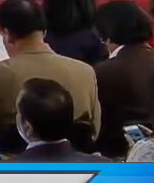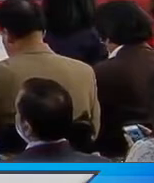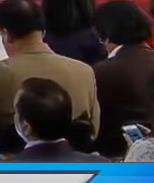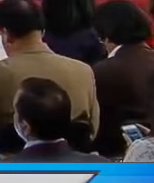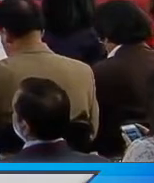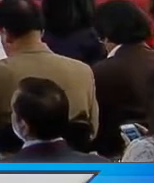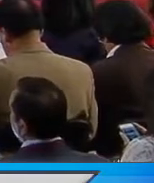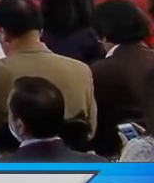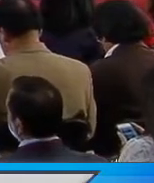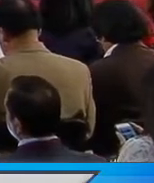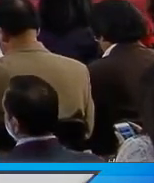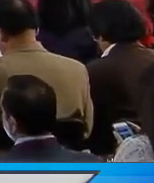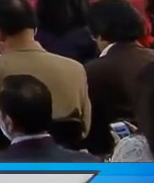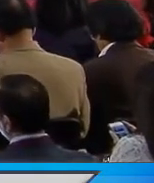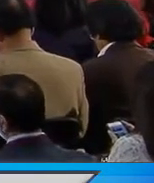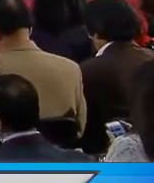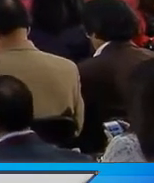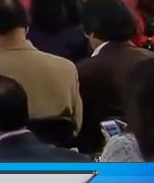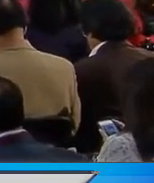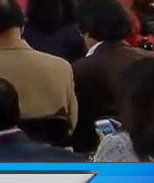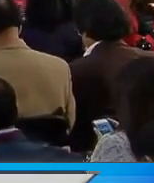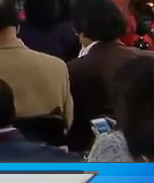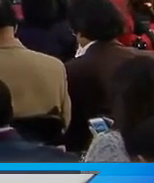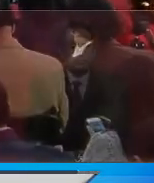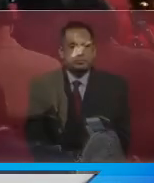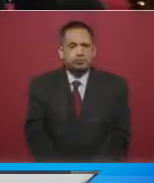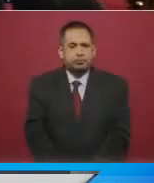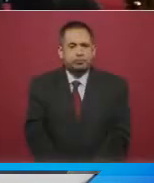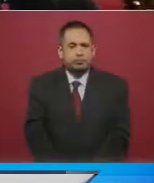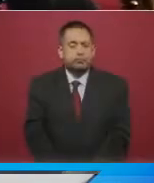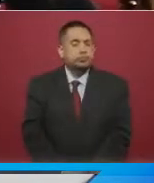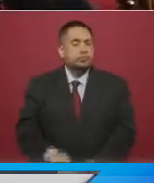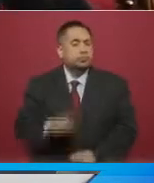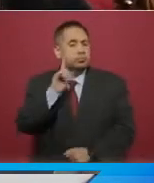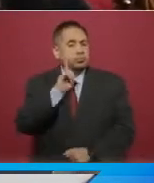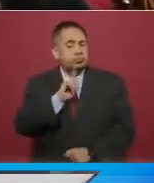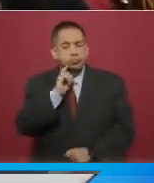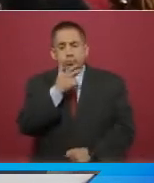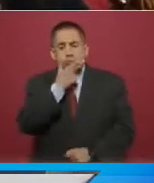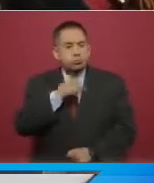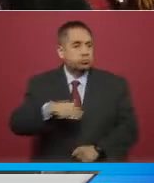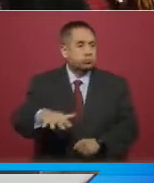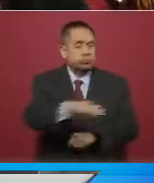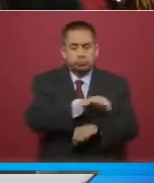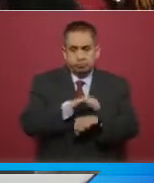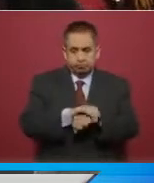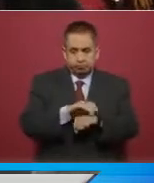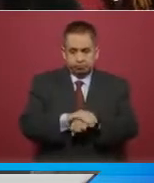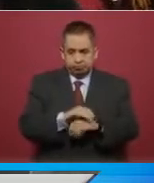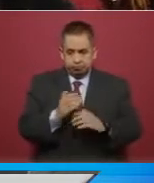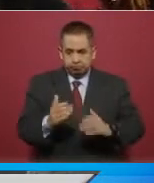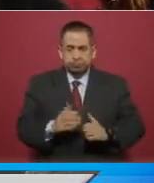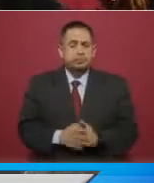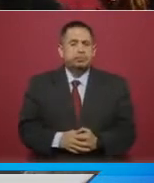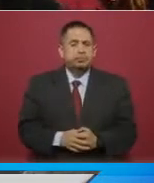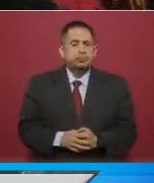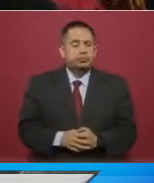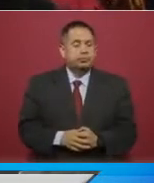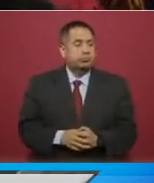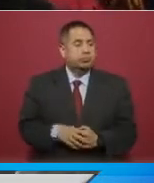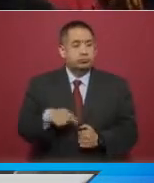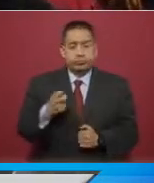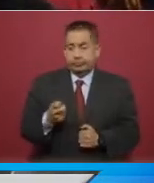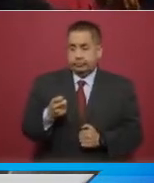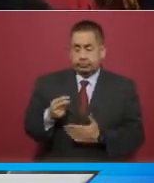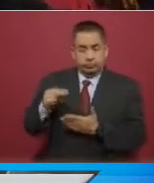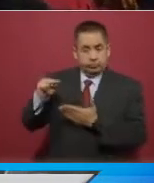con la Organización de las Naciones Unidas. Amigas, amigos, este es un acto